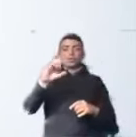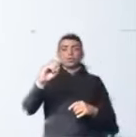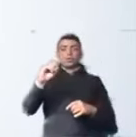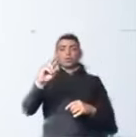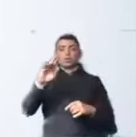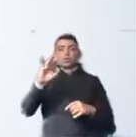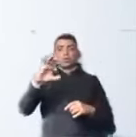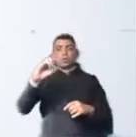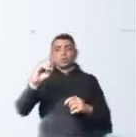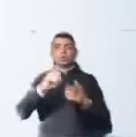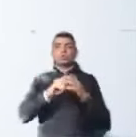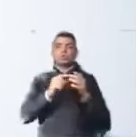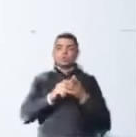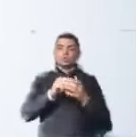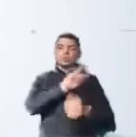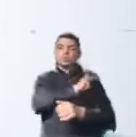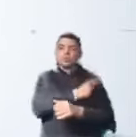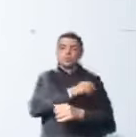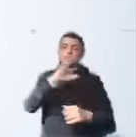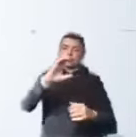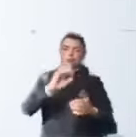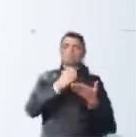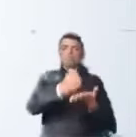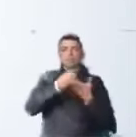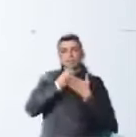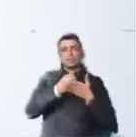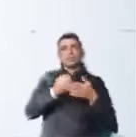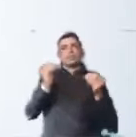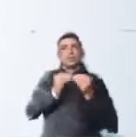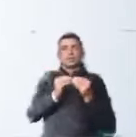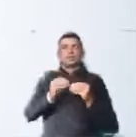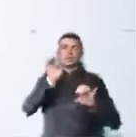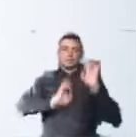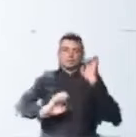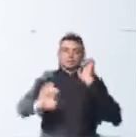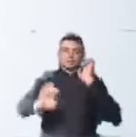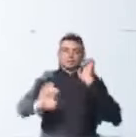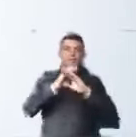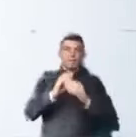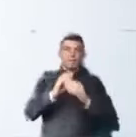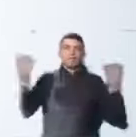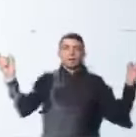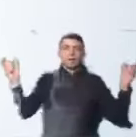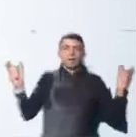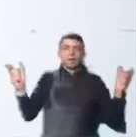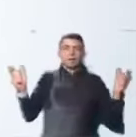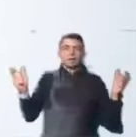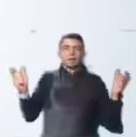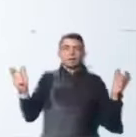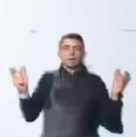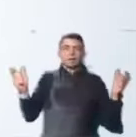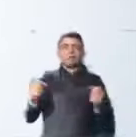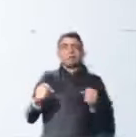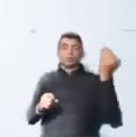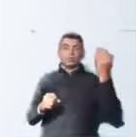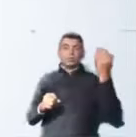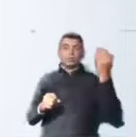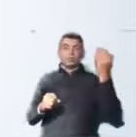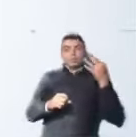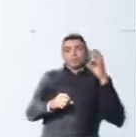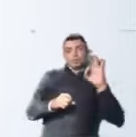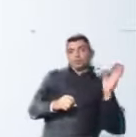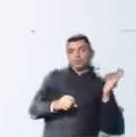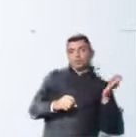ayuda para incrementar las defensas, entre comillas, solo lo hace en un 3%, mientras el Ganoderma lucidum lo hace en un